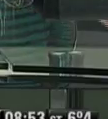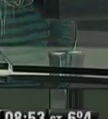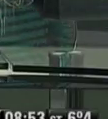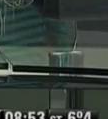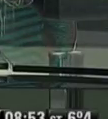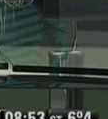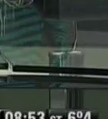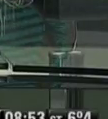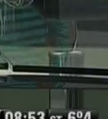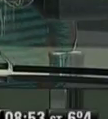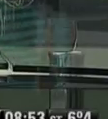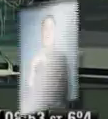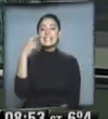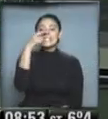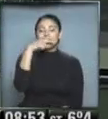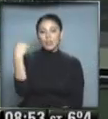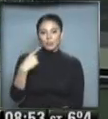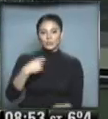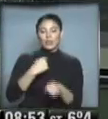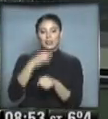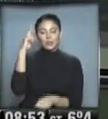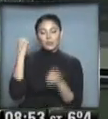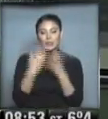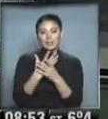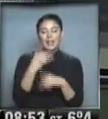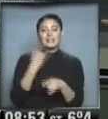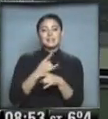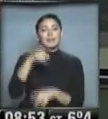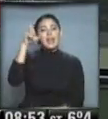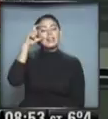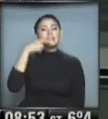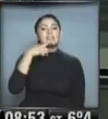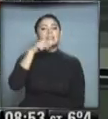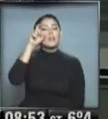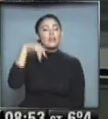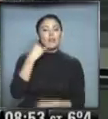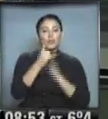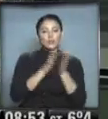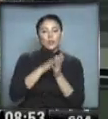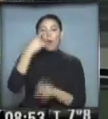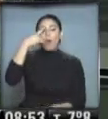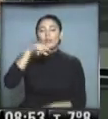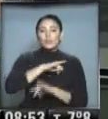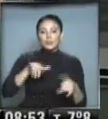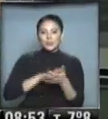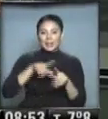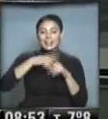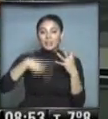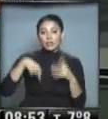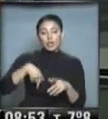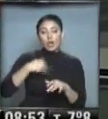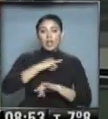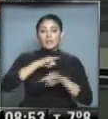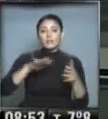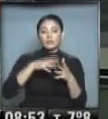y siete minutos para las nueve de la mañana como todas las semanas esté más mañana y nos acerca a lo último en tecnología hoy esteban no se estará hablando de un sistema de